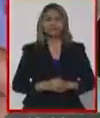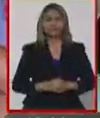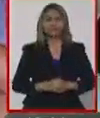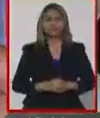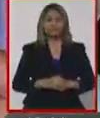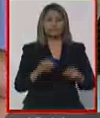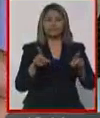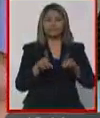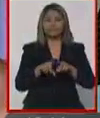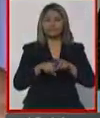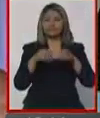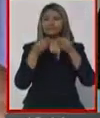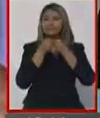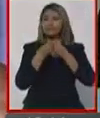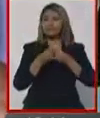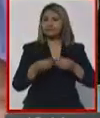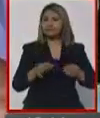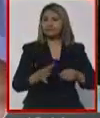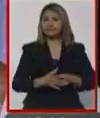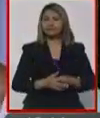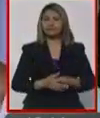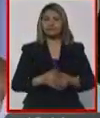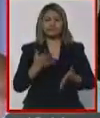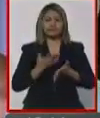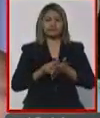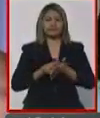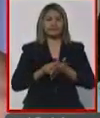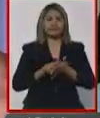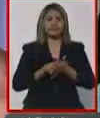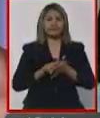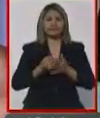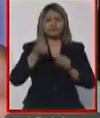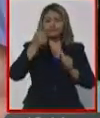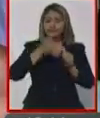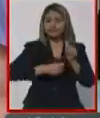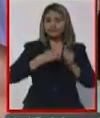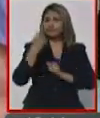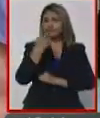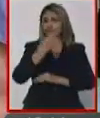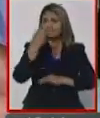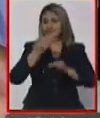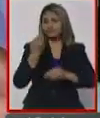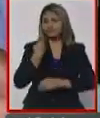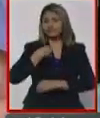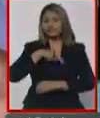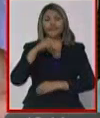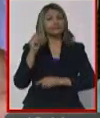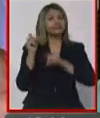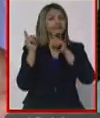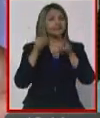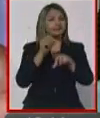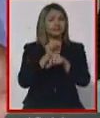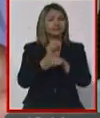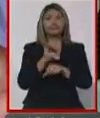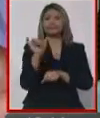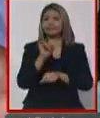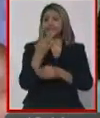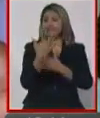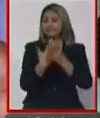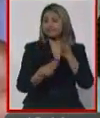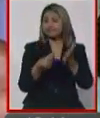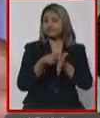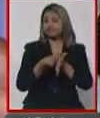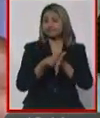lógicamente también pierde, digamos, el salario de ese día, ¿no? Es decir, cualquiera de nosotros que no asistamos a nuestro trabajo, lógicamente